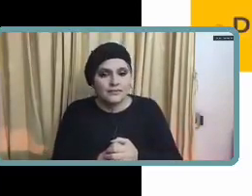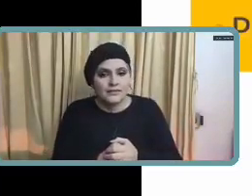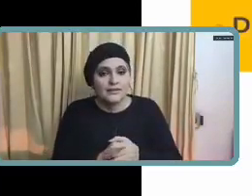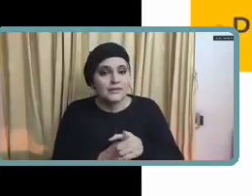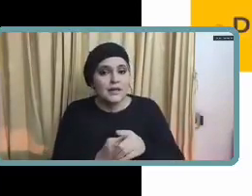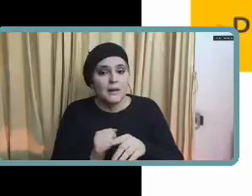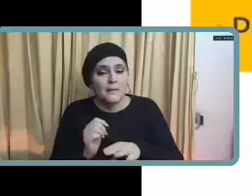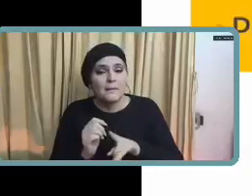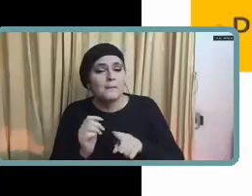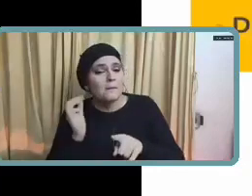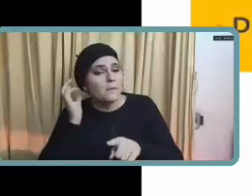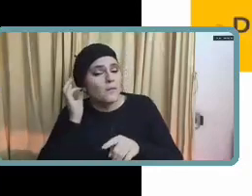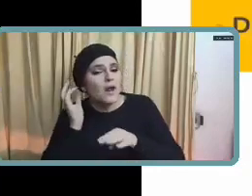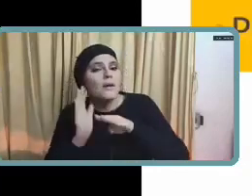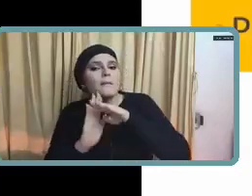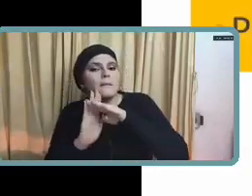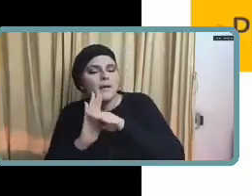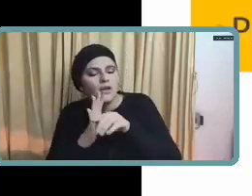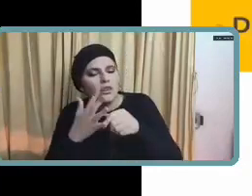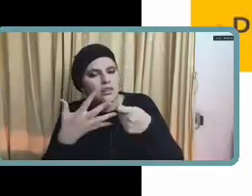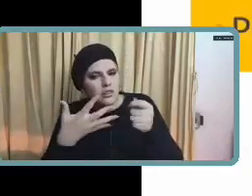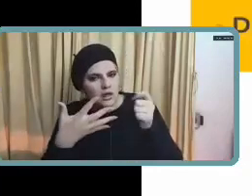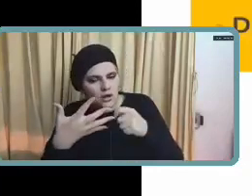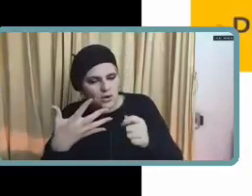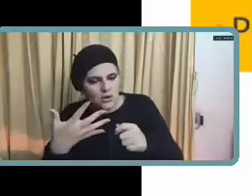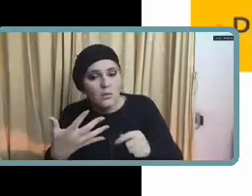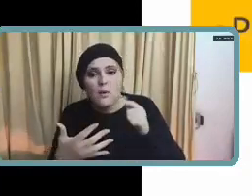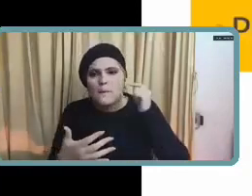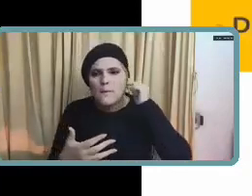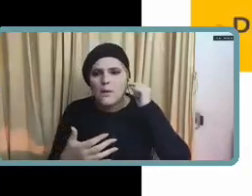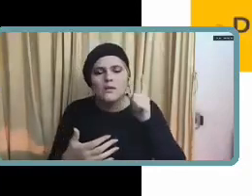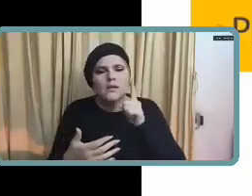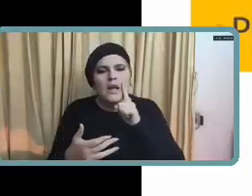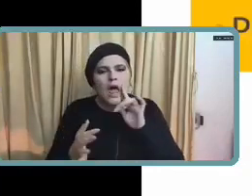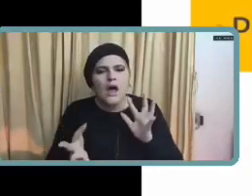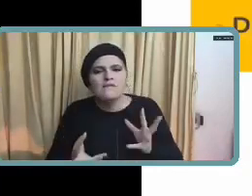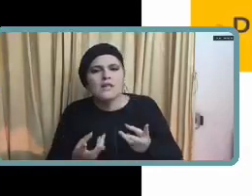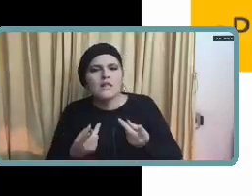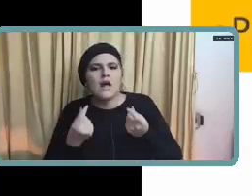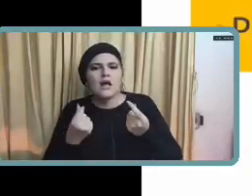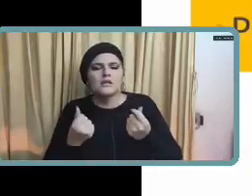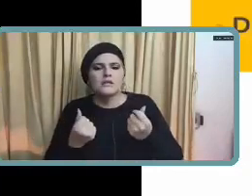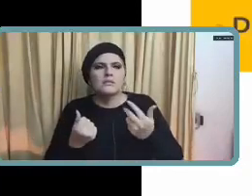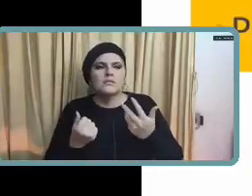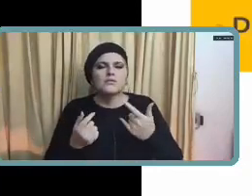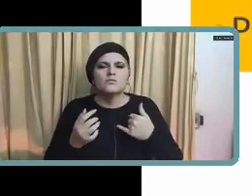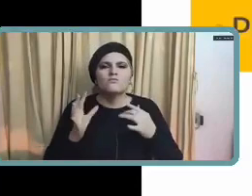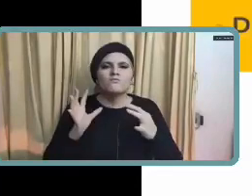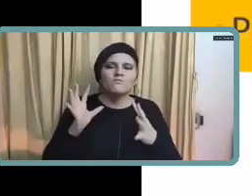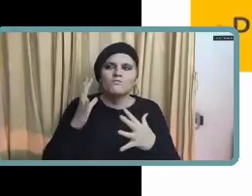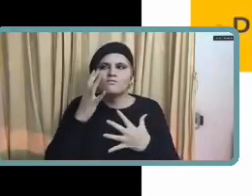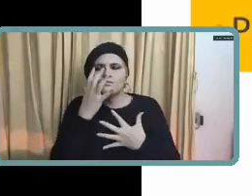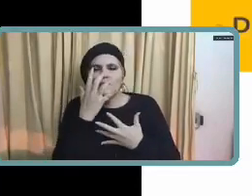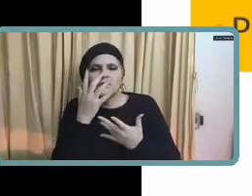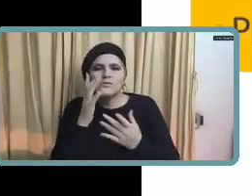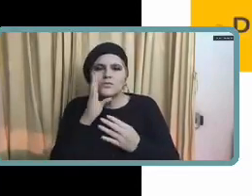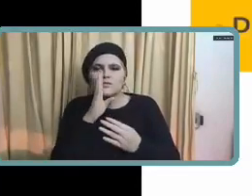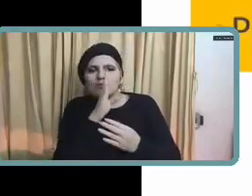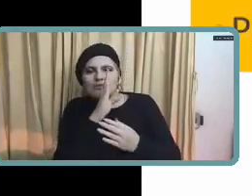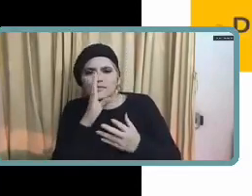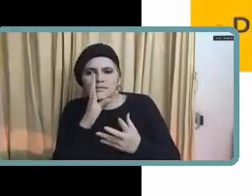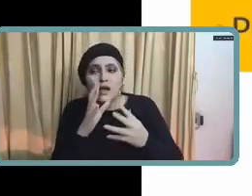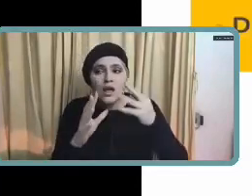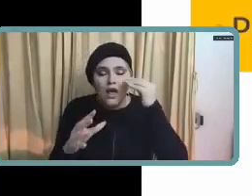las mujeres tienen también habilidades para camuflarse un poco, para aprender